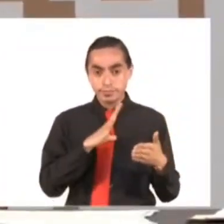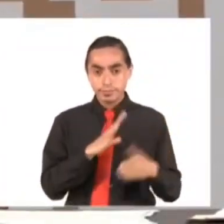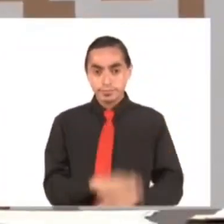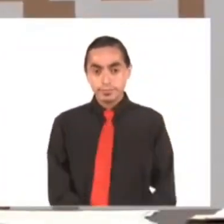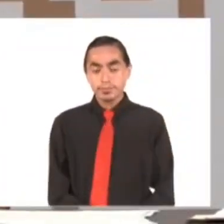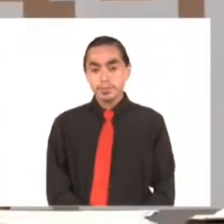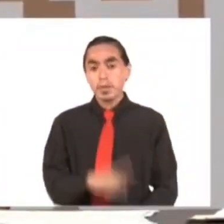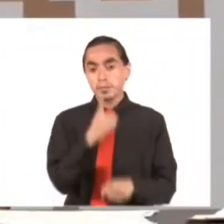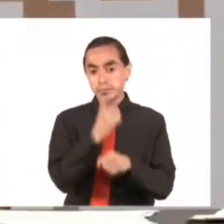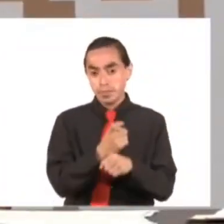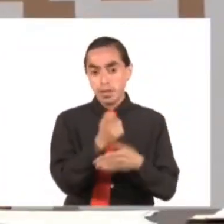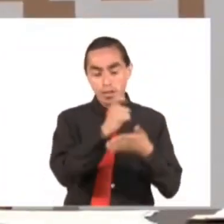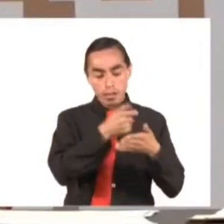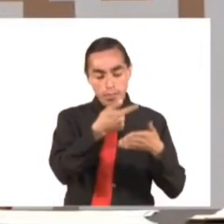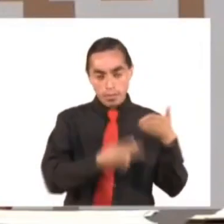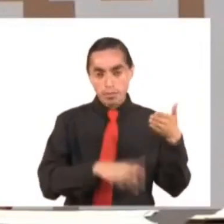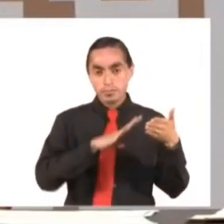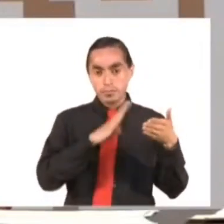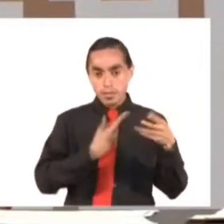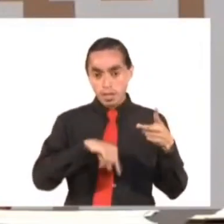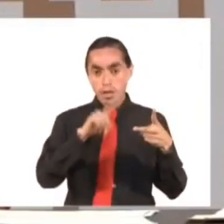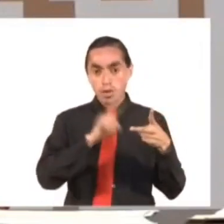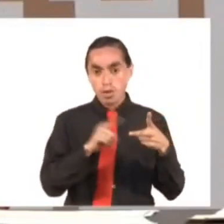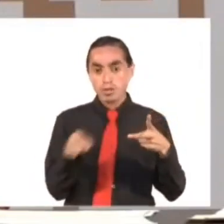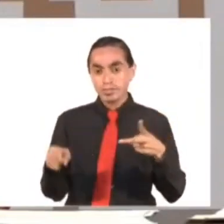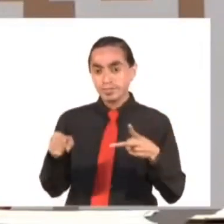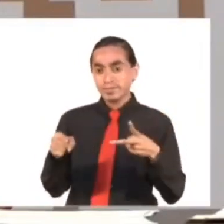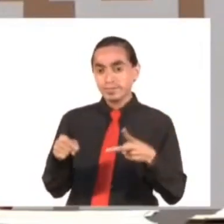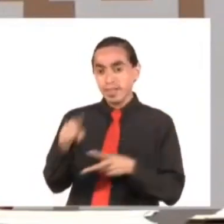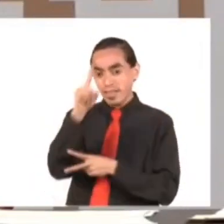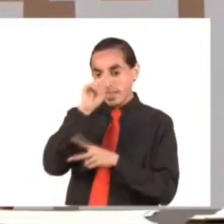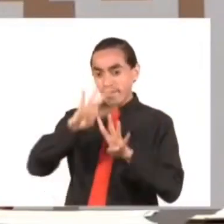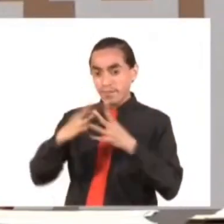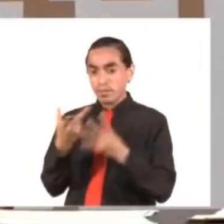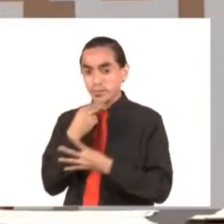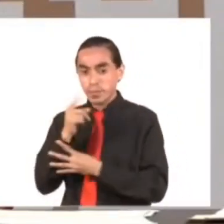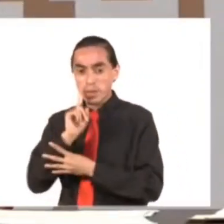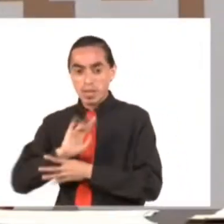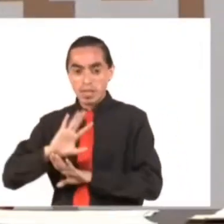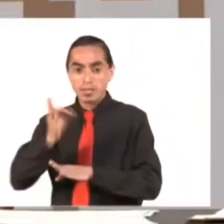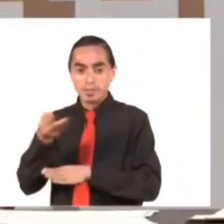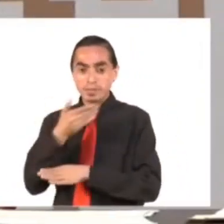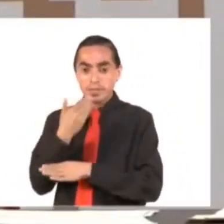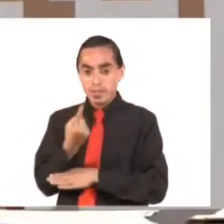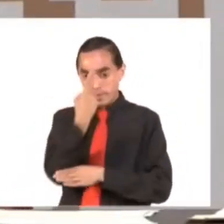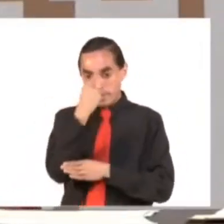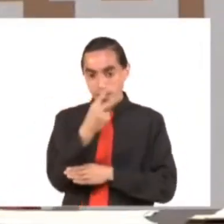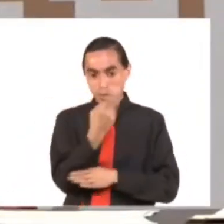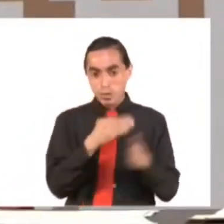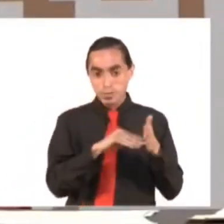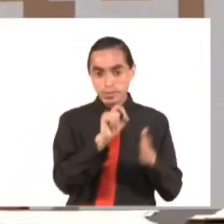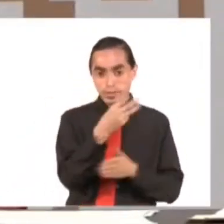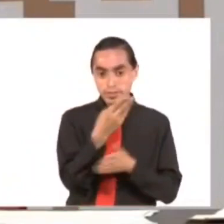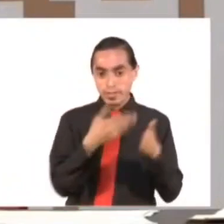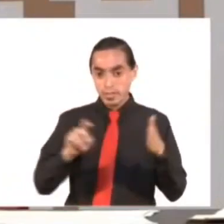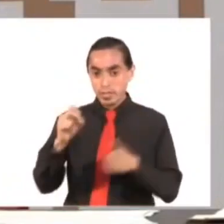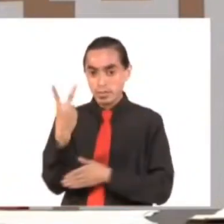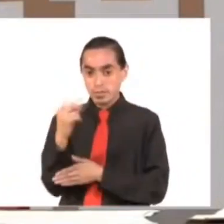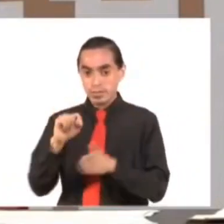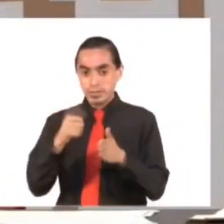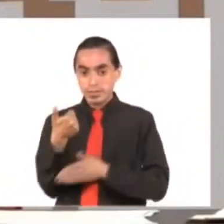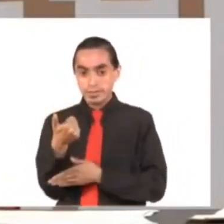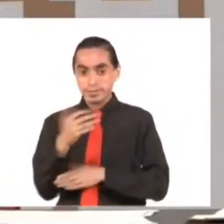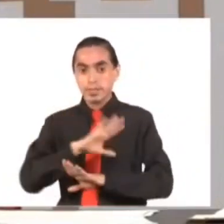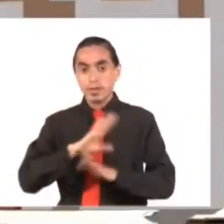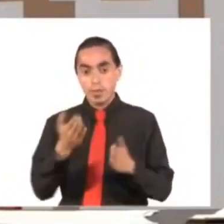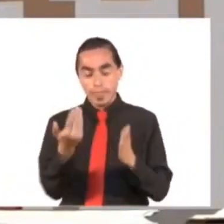1. Pase de lista. 2. Toma de protesta de las consejeras y consejeros del CESA para el periodo 2023-2026. 3. Verificación